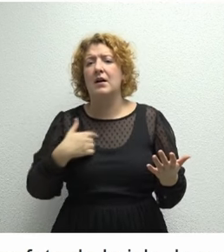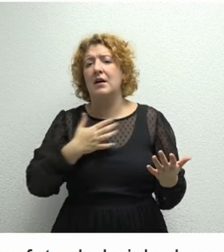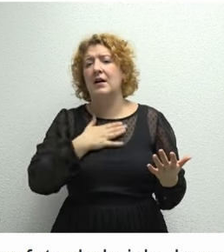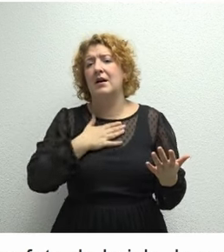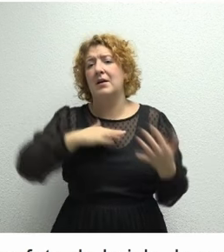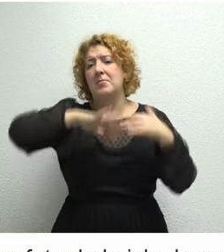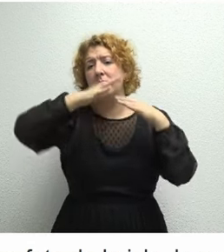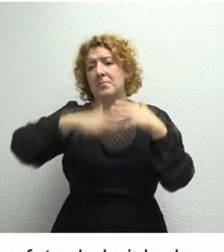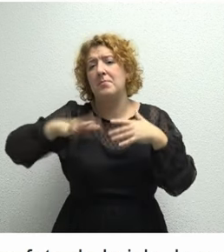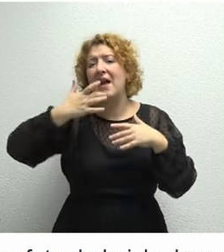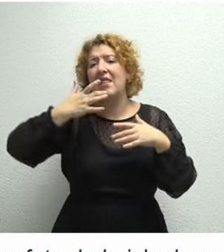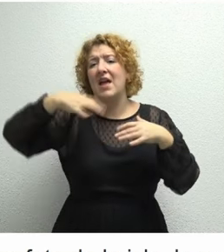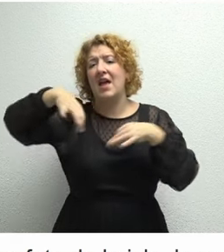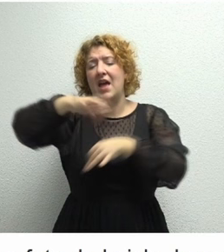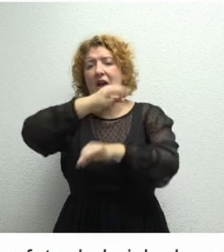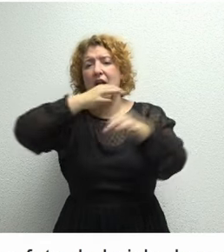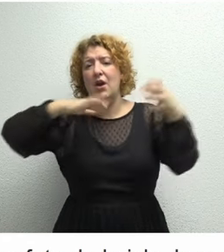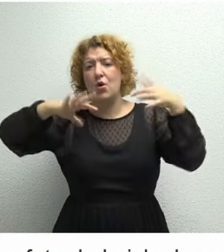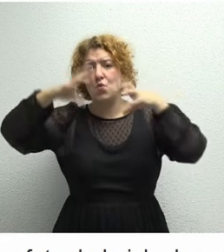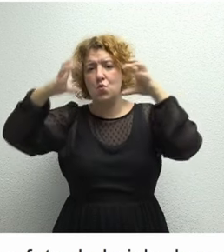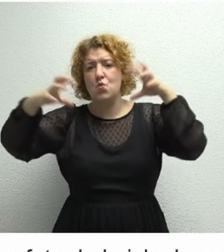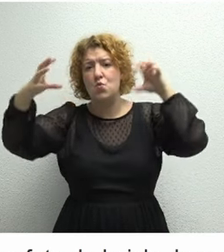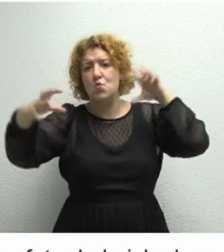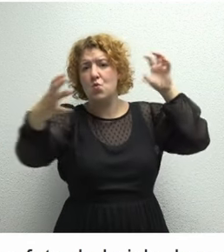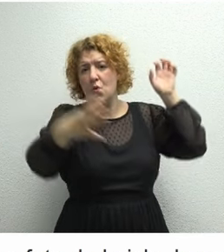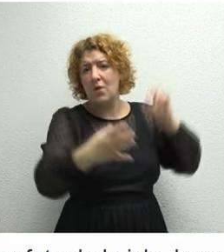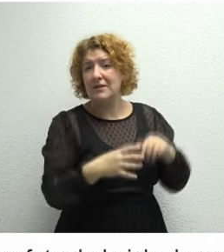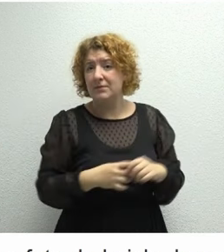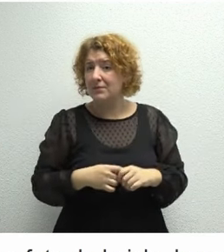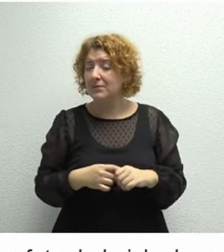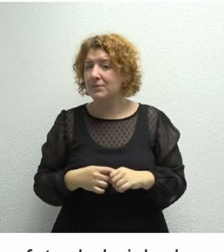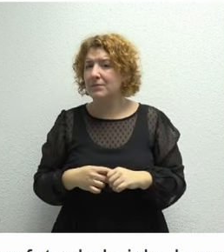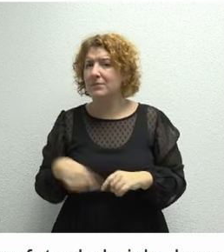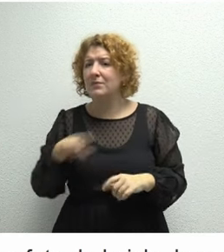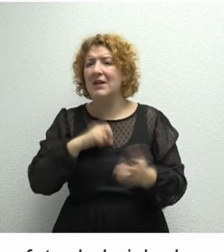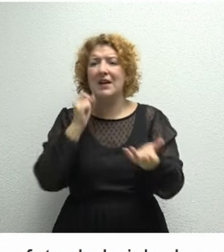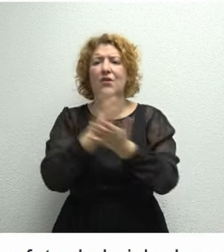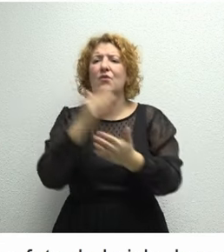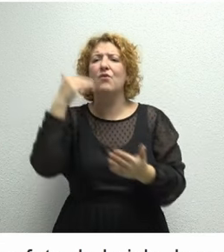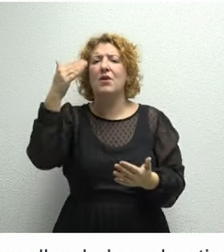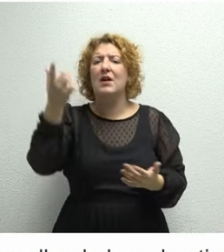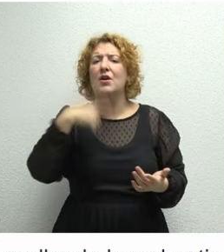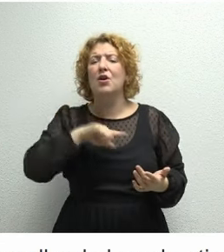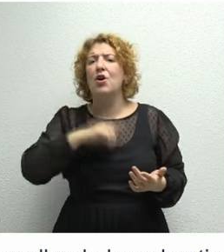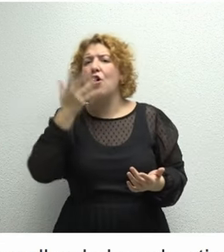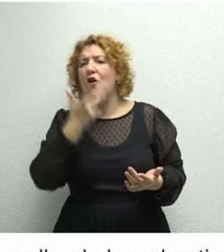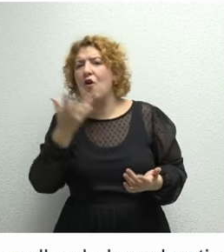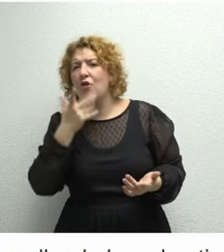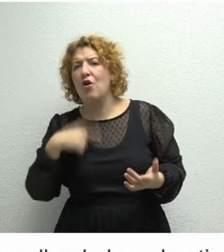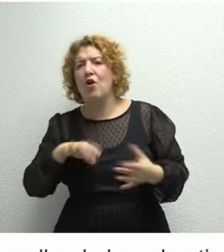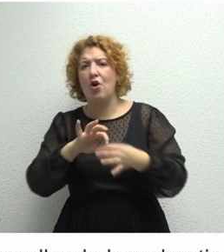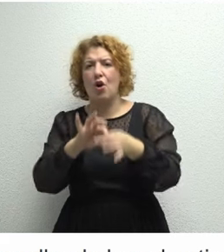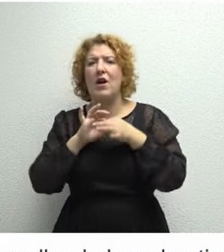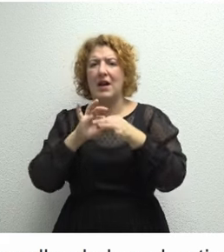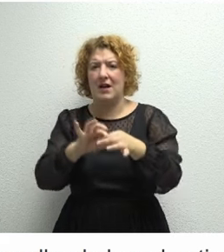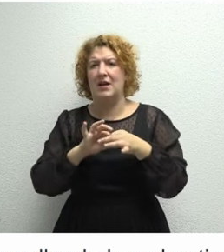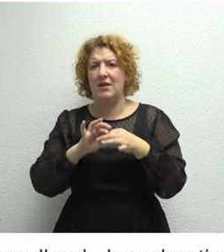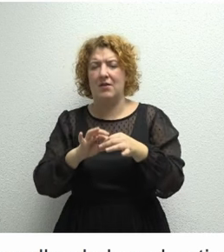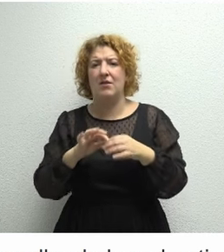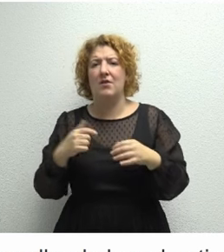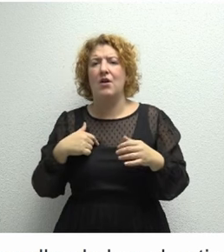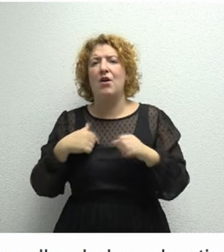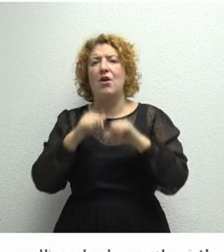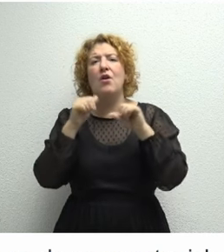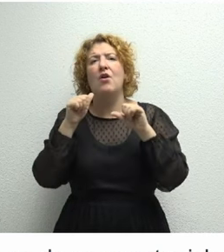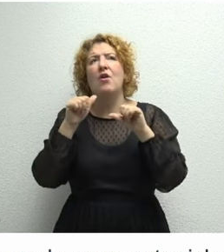isla y y cuáles son nuestros retos de futuro pues eh Buscar fórmulas para conocernos y y conectarnos pero fórmulas nuevas